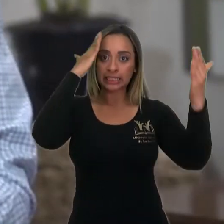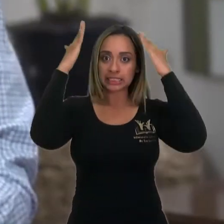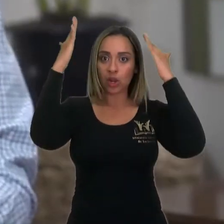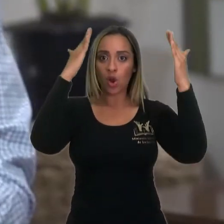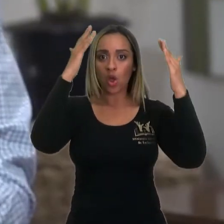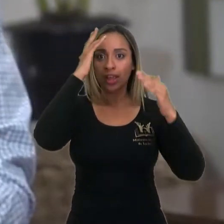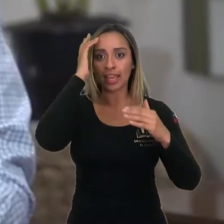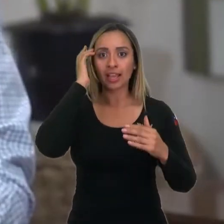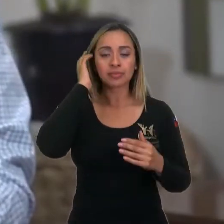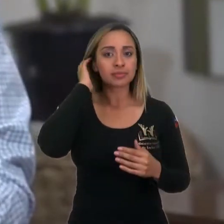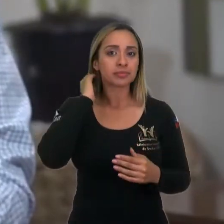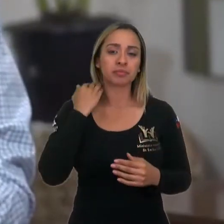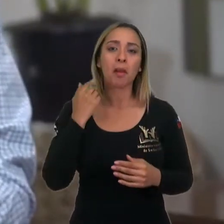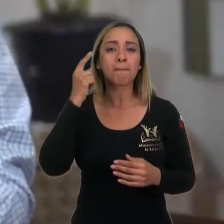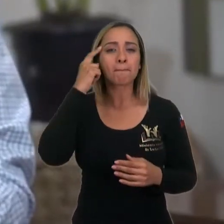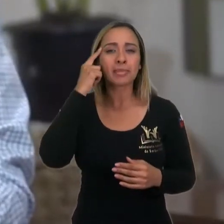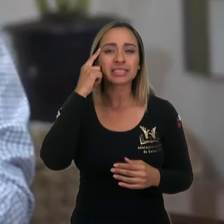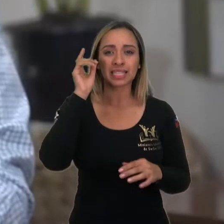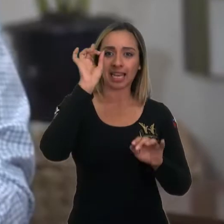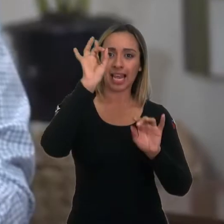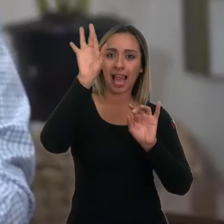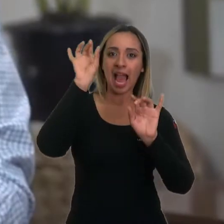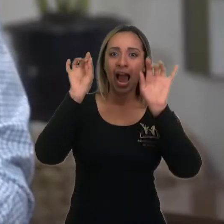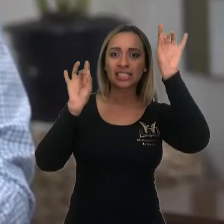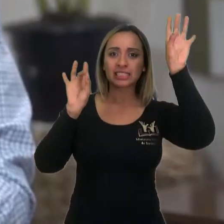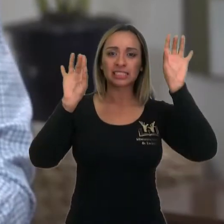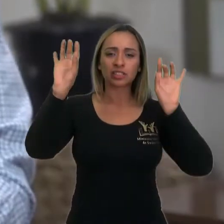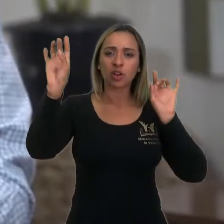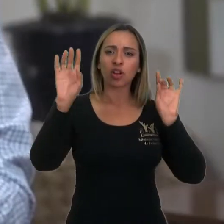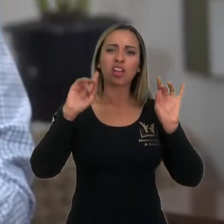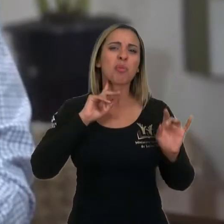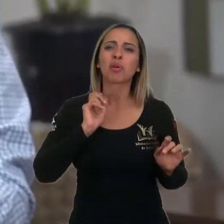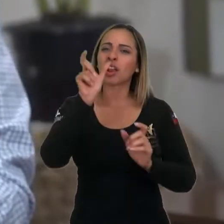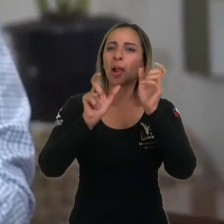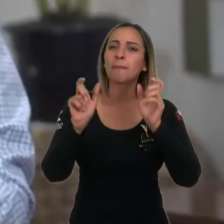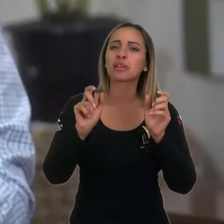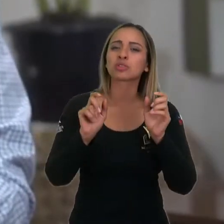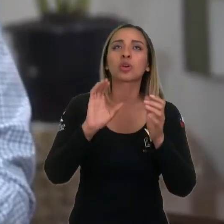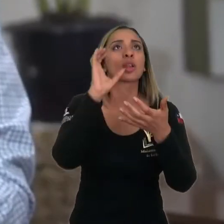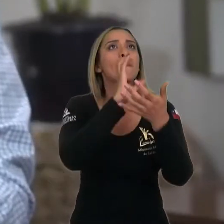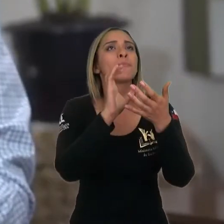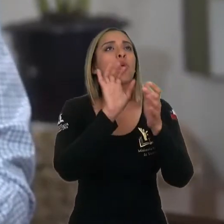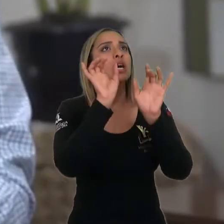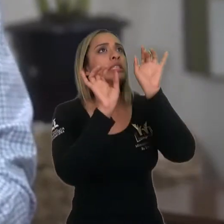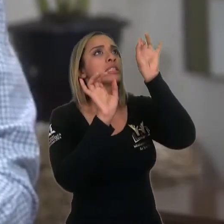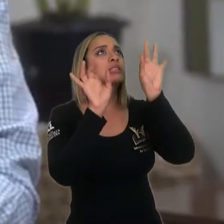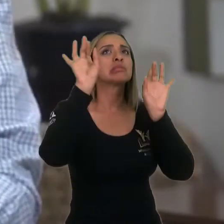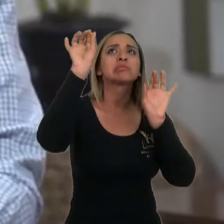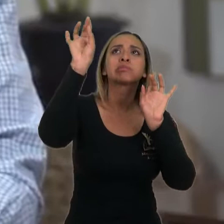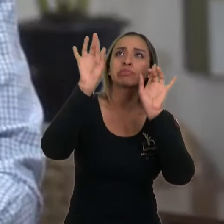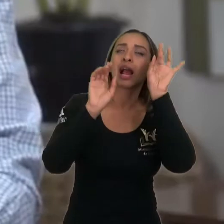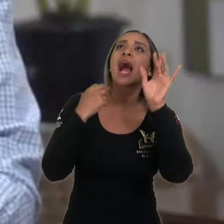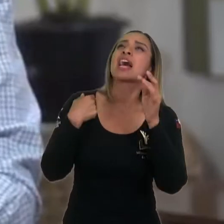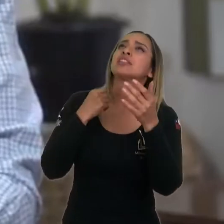Vamos a pensar solamente en la astrología. ¿Por qué mirar a los astros buscando respuesta para las